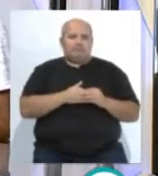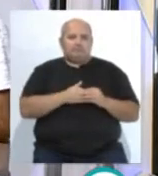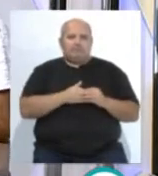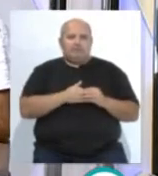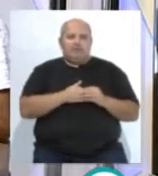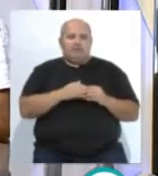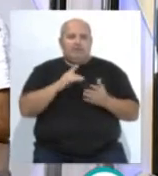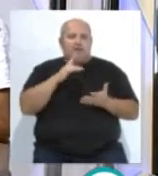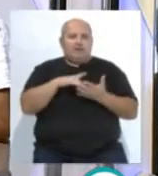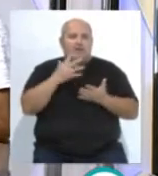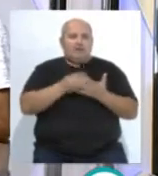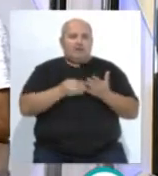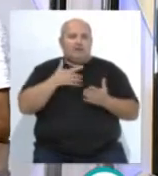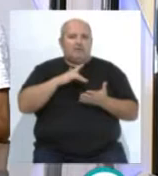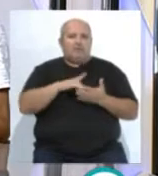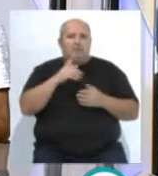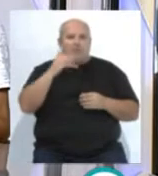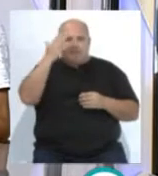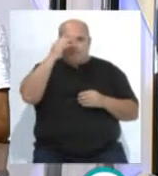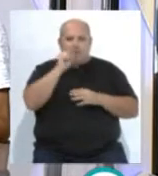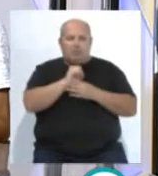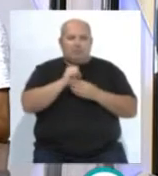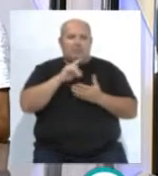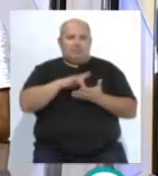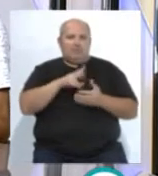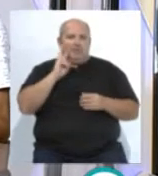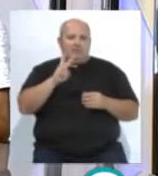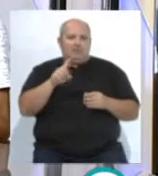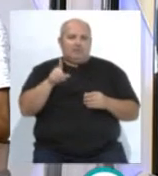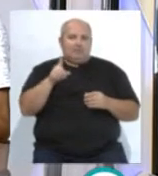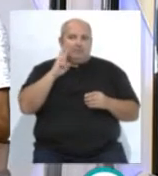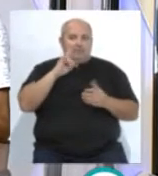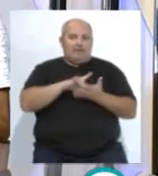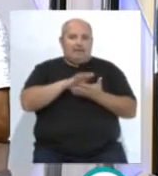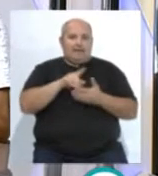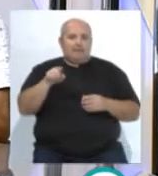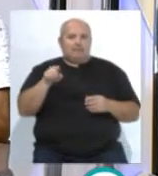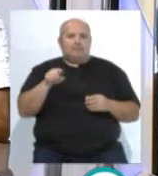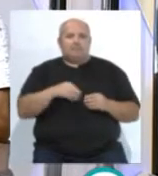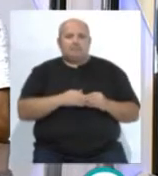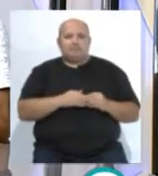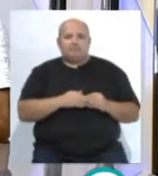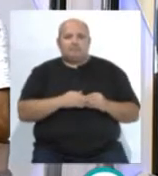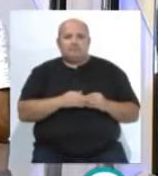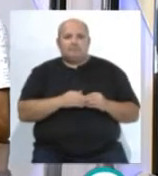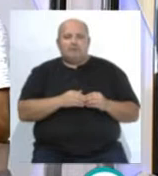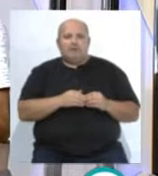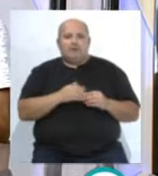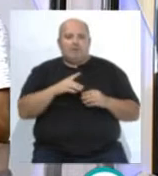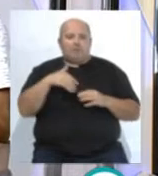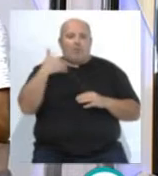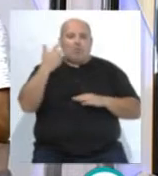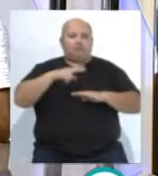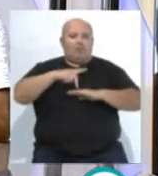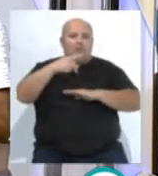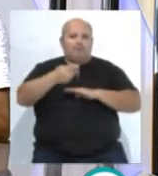Papu Manavilla. Zarta, y cuando zarta le pega un cabezazo de entrada del Málaga y cae al suelo